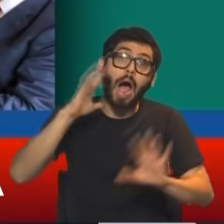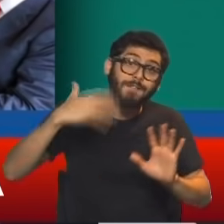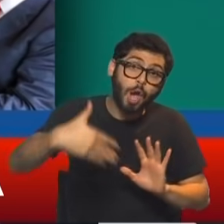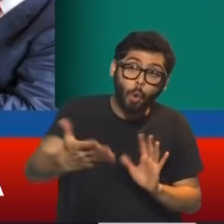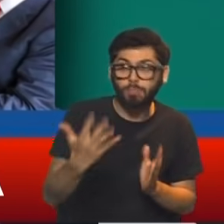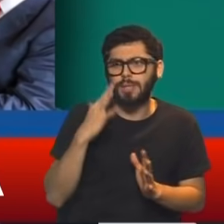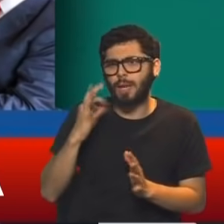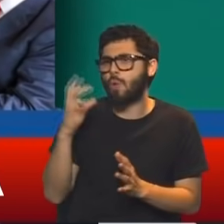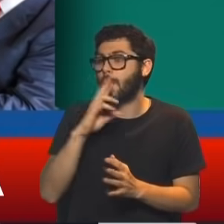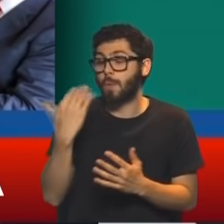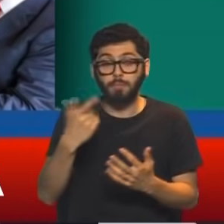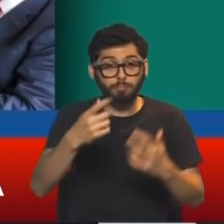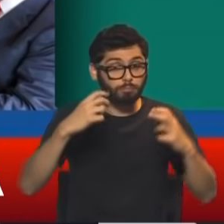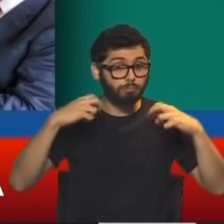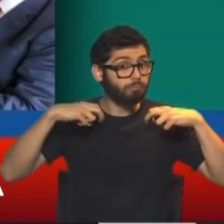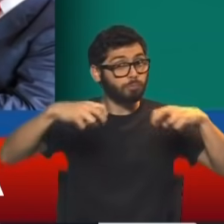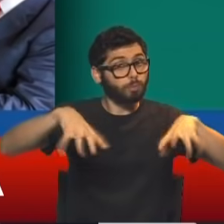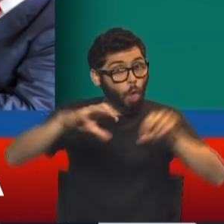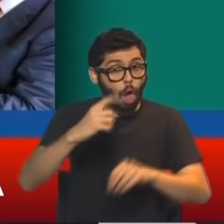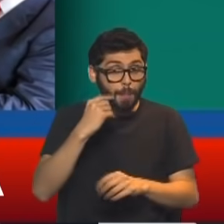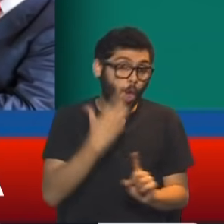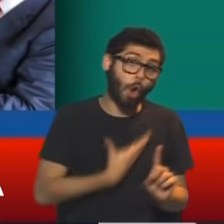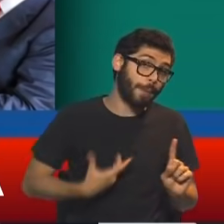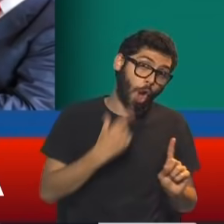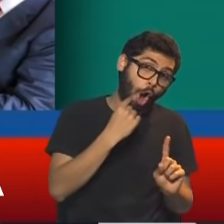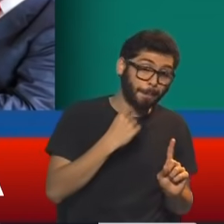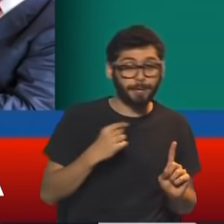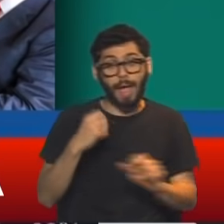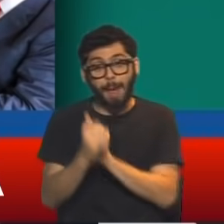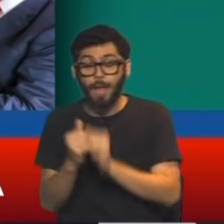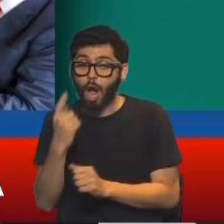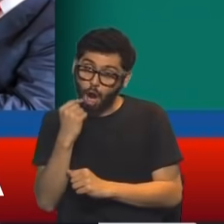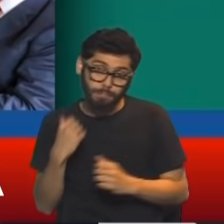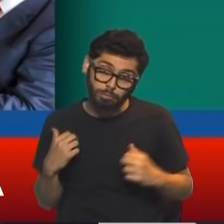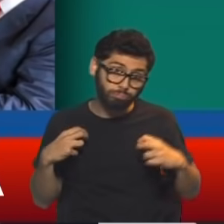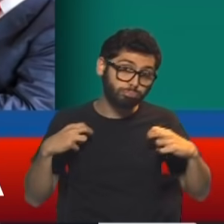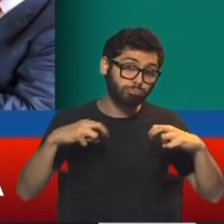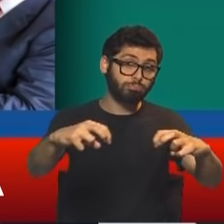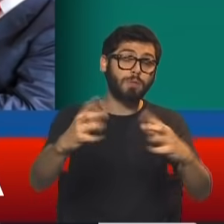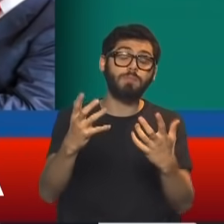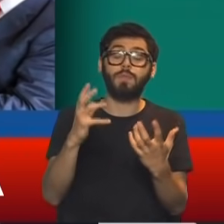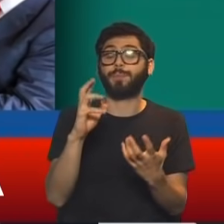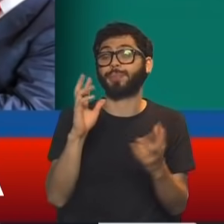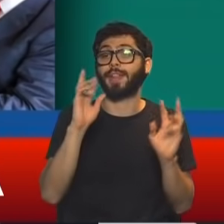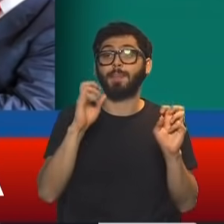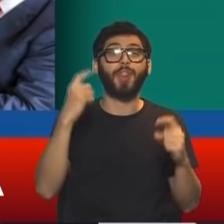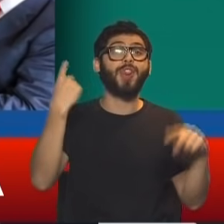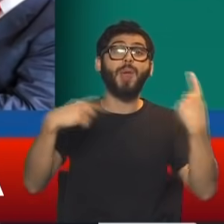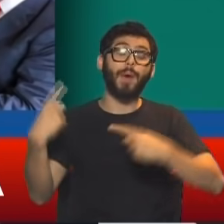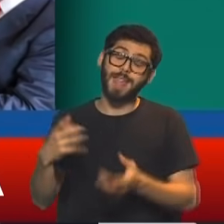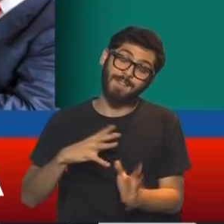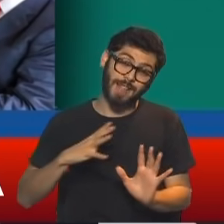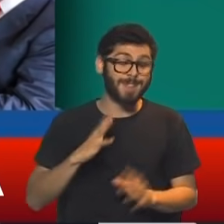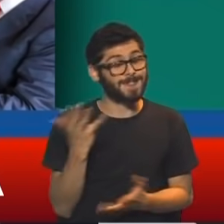mujeres capaces. Ahí son todos hombres. Ahí no hay nadie, ni por el gobierno ni por las empresas, ninguna mujer, no hablemos de diversidad en la mesa. Pero bueno,